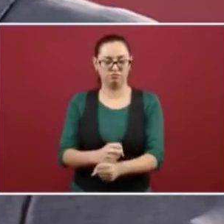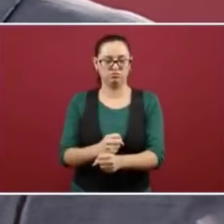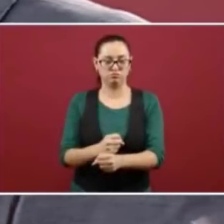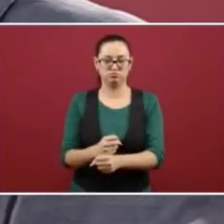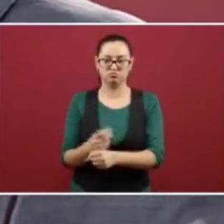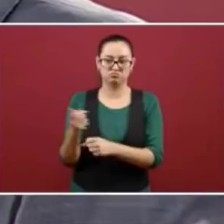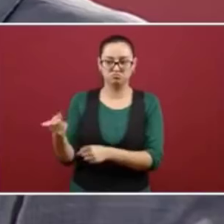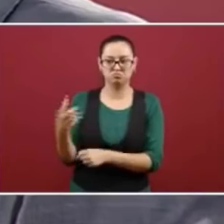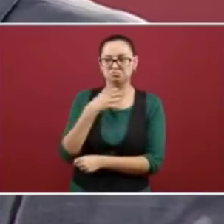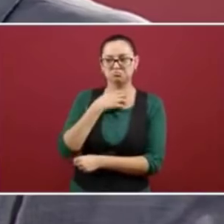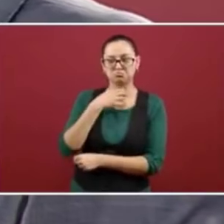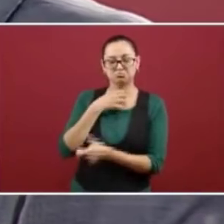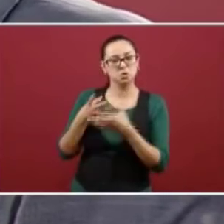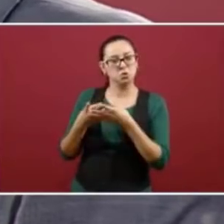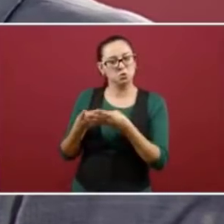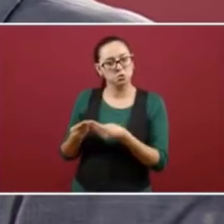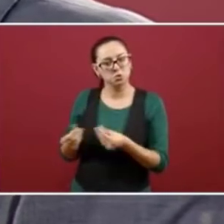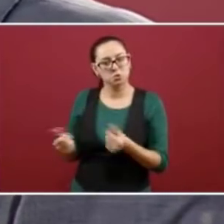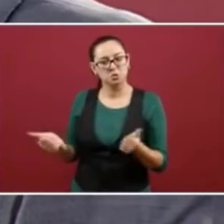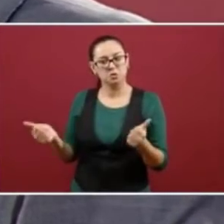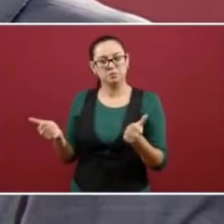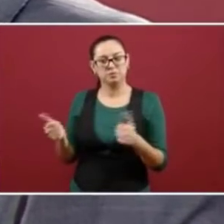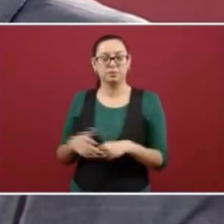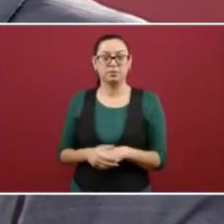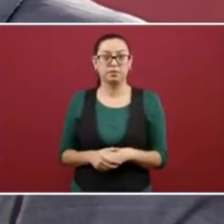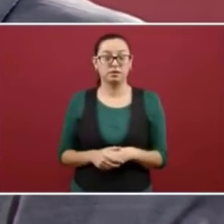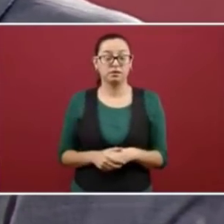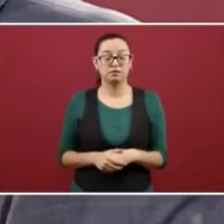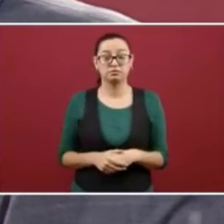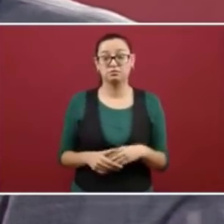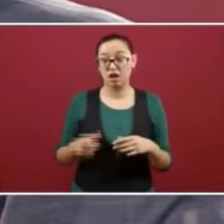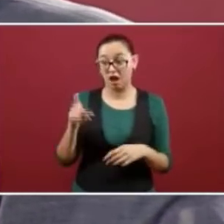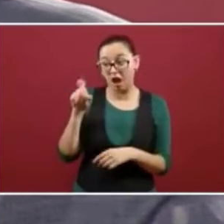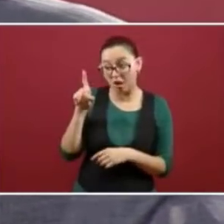no vamos a tener problemas de falta de agua